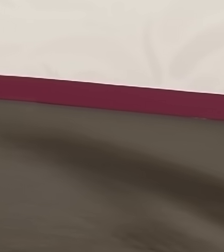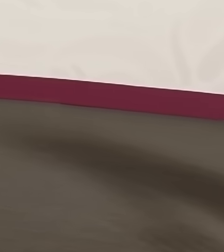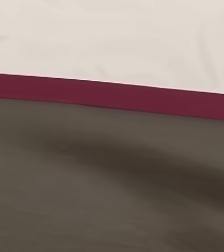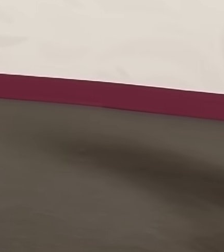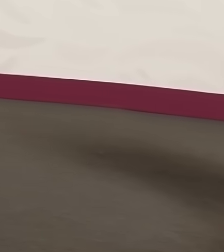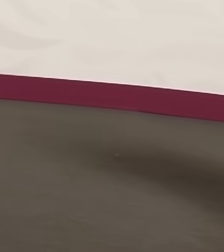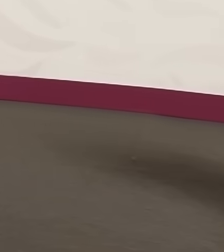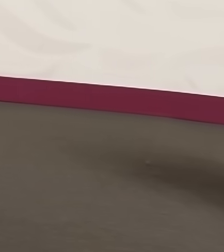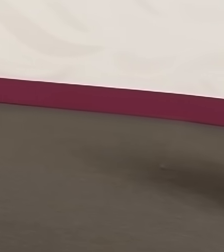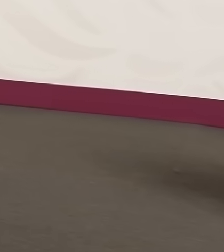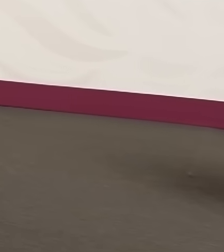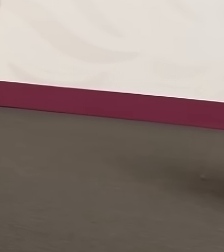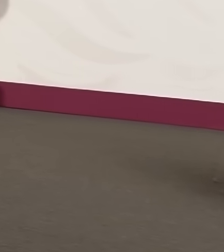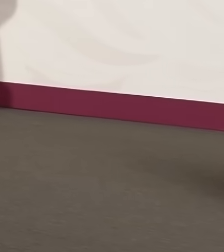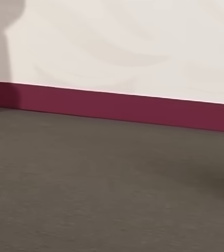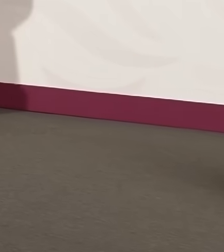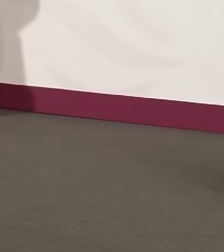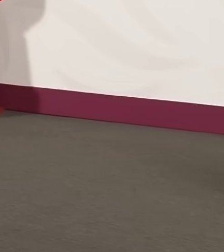Bien, también.